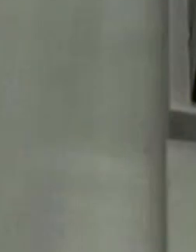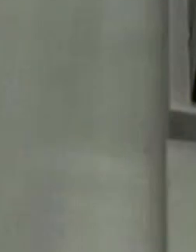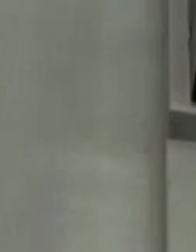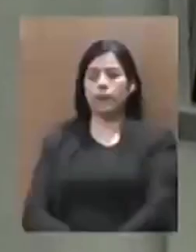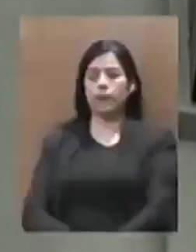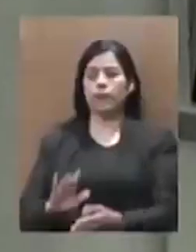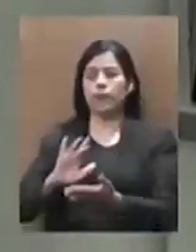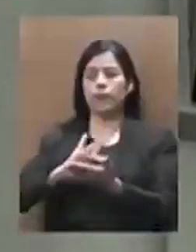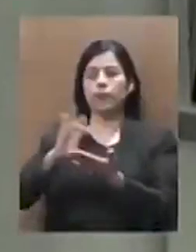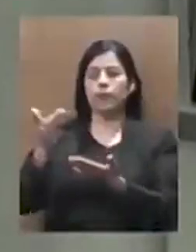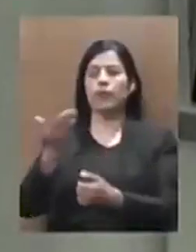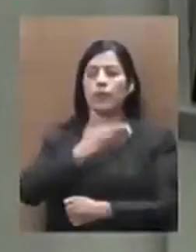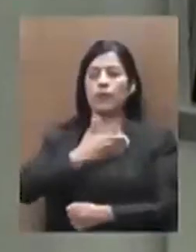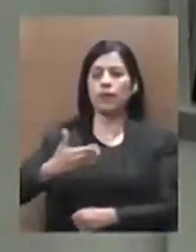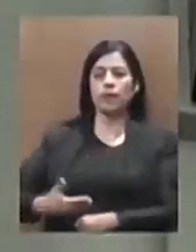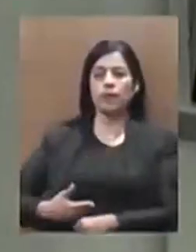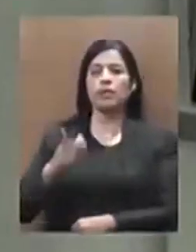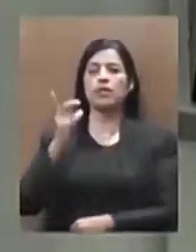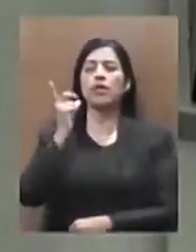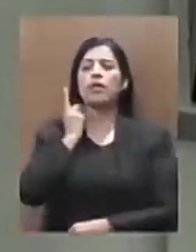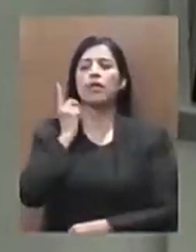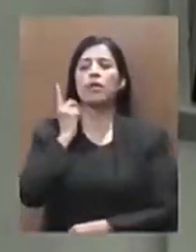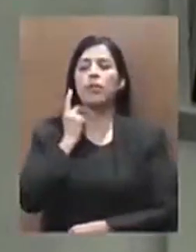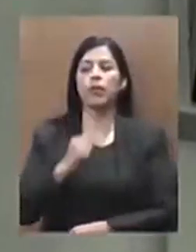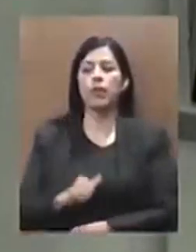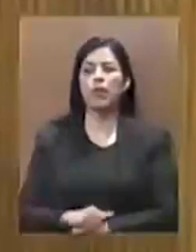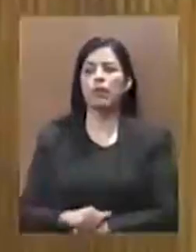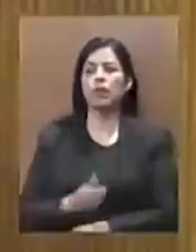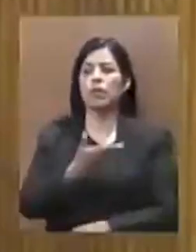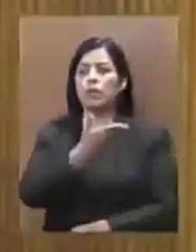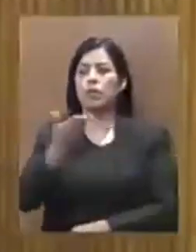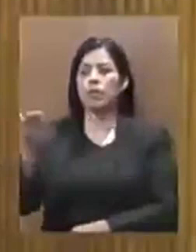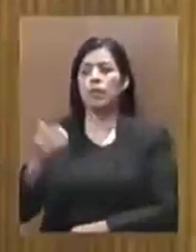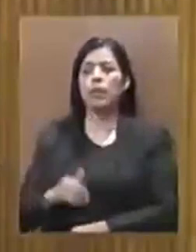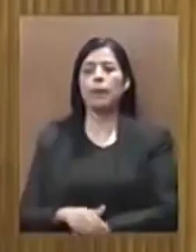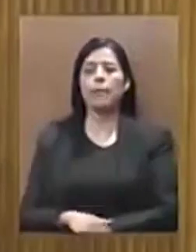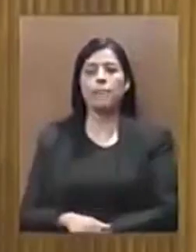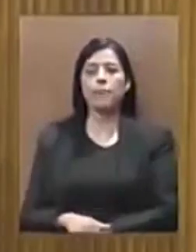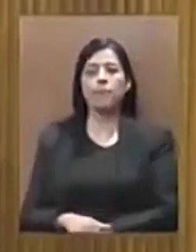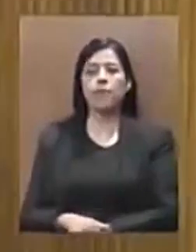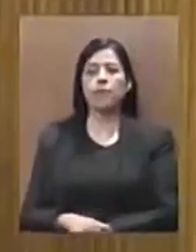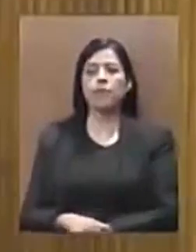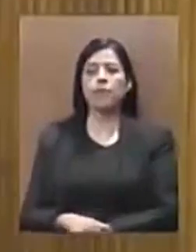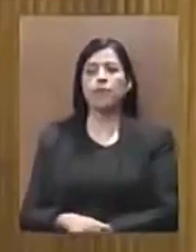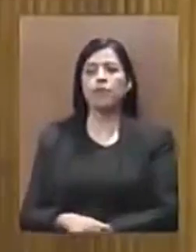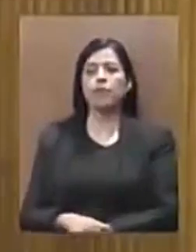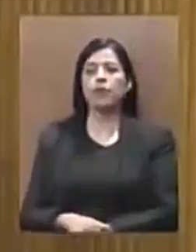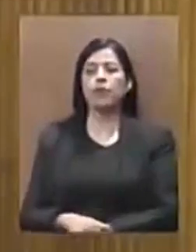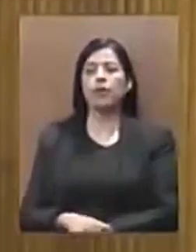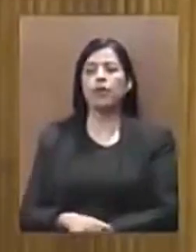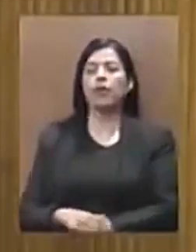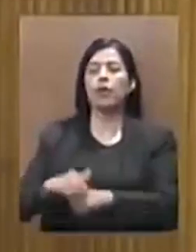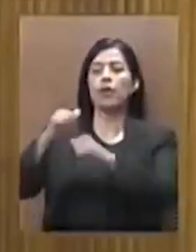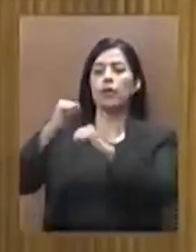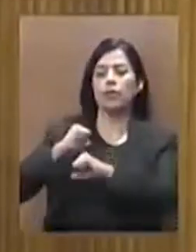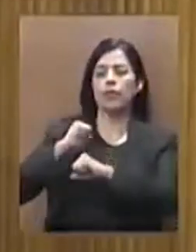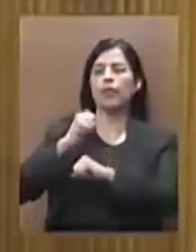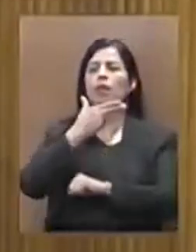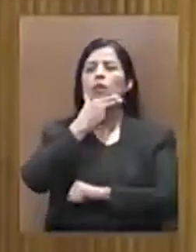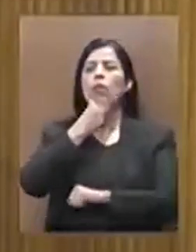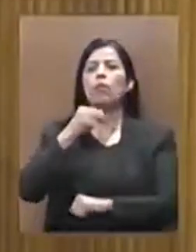Gracias presidenta diputadas y Diputados el autor Bernard